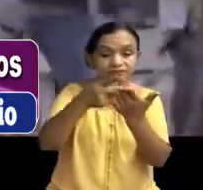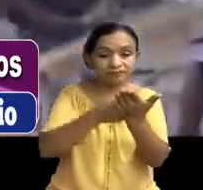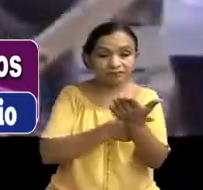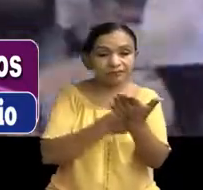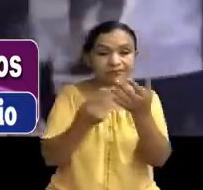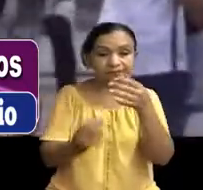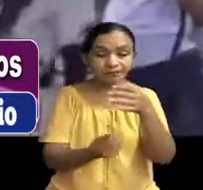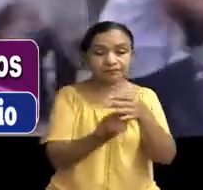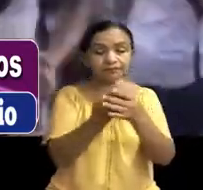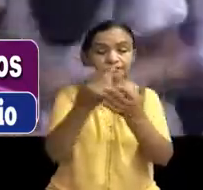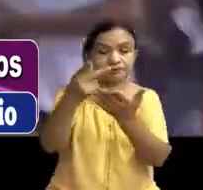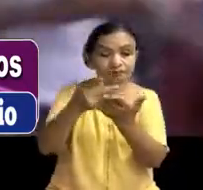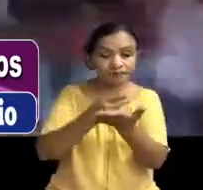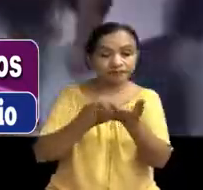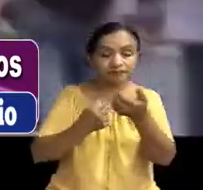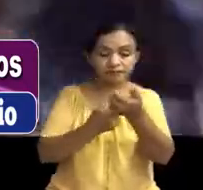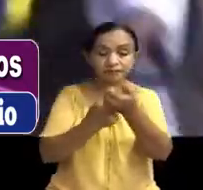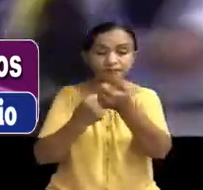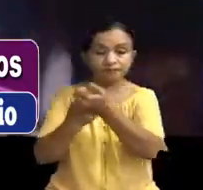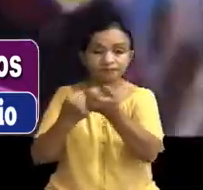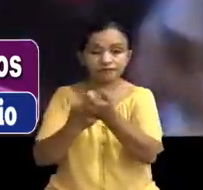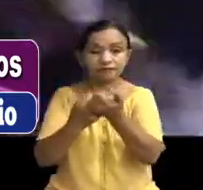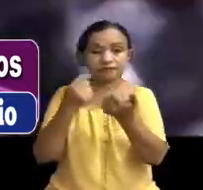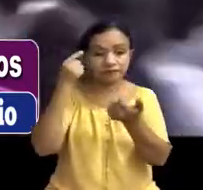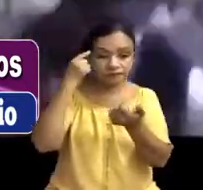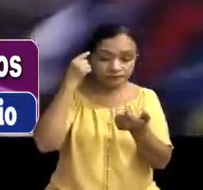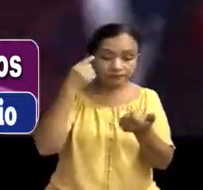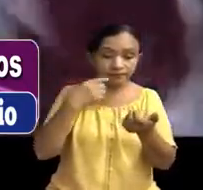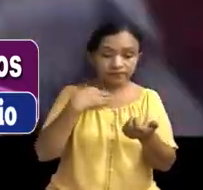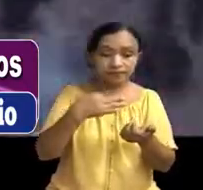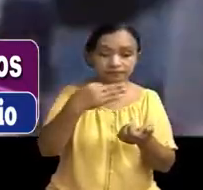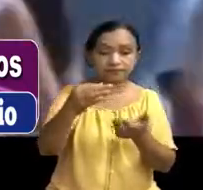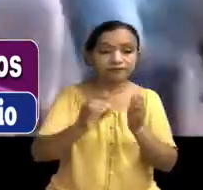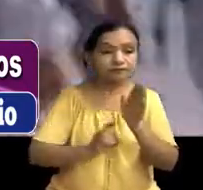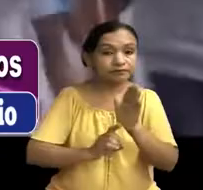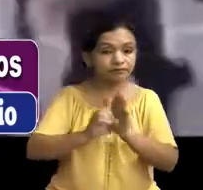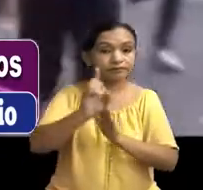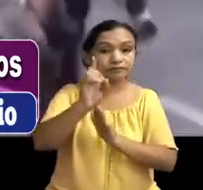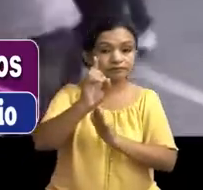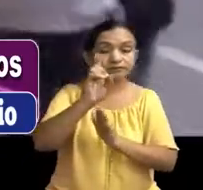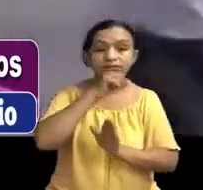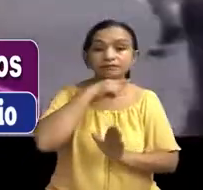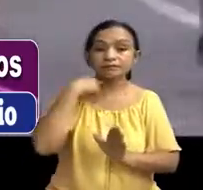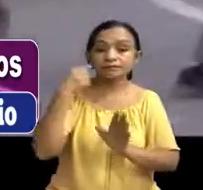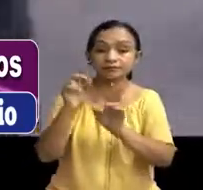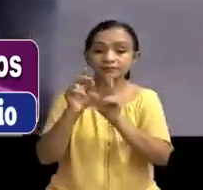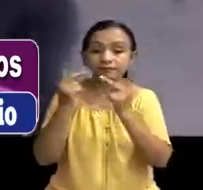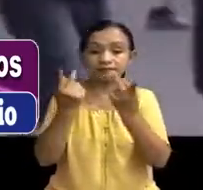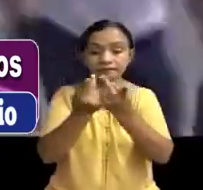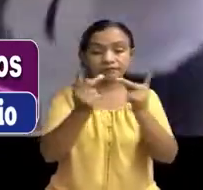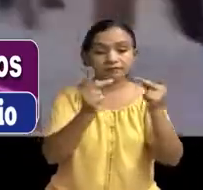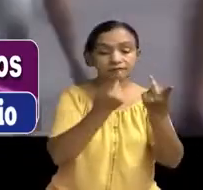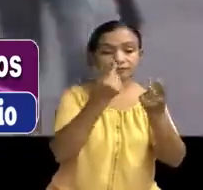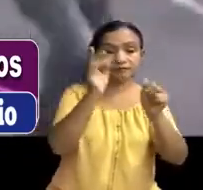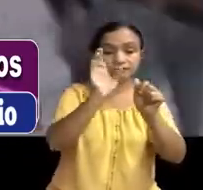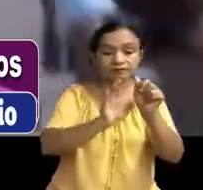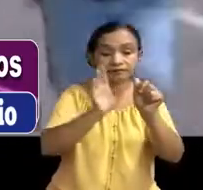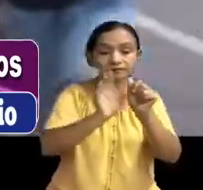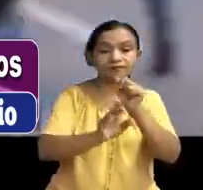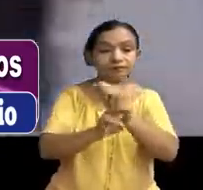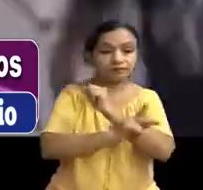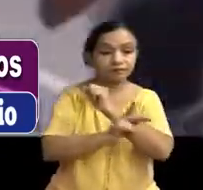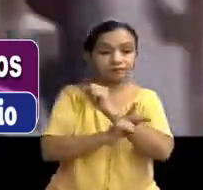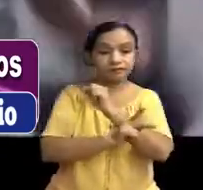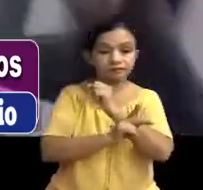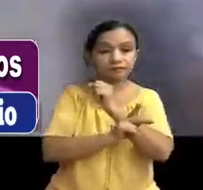estos proyectos solidarios, estos proyectos que piensan en el desarrollo genuino de nuestros pueblos, de nuestras naciones, porque en la medida en que una